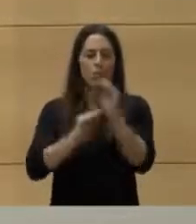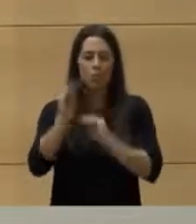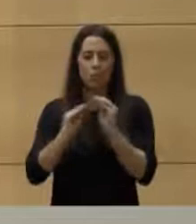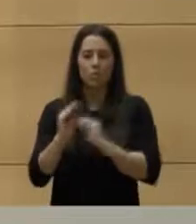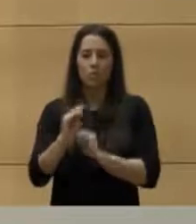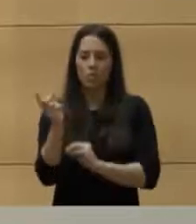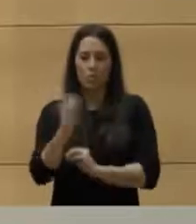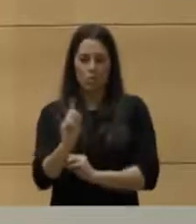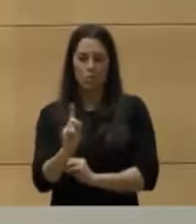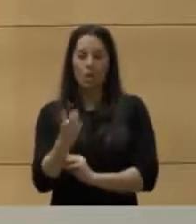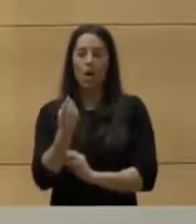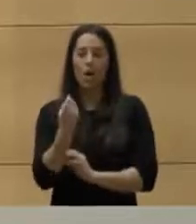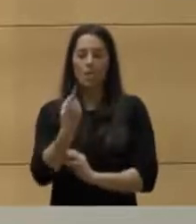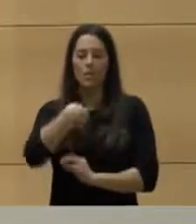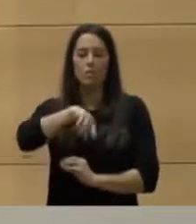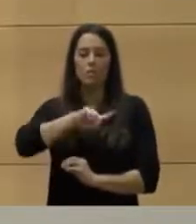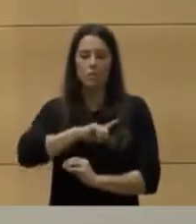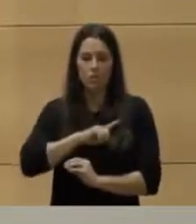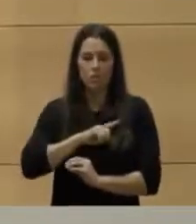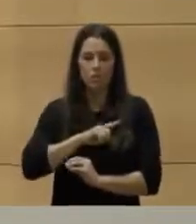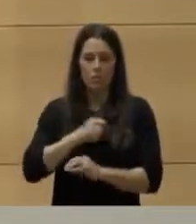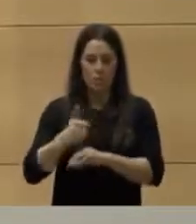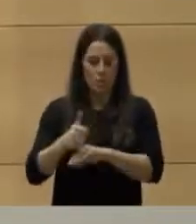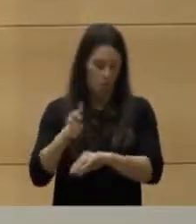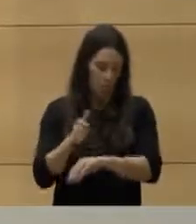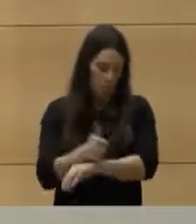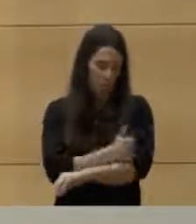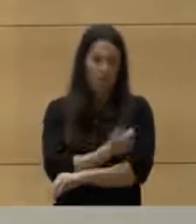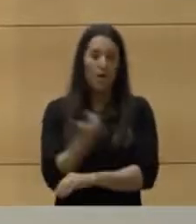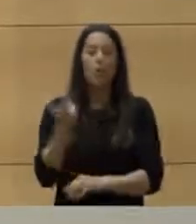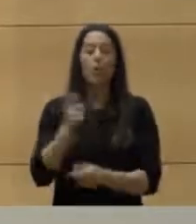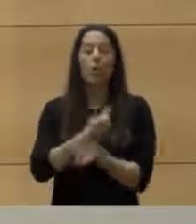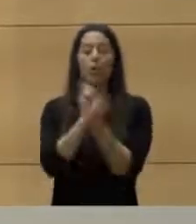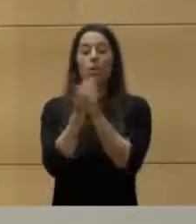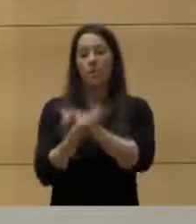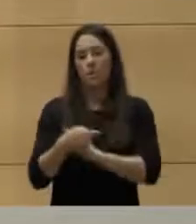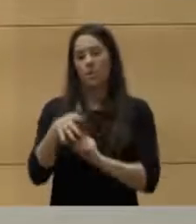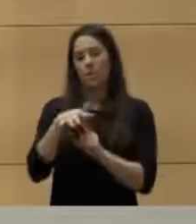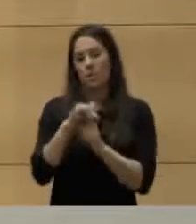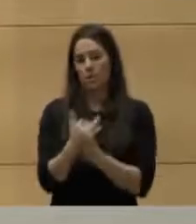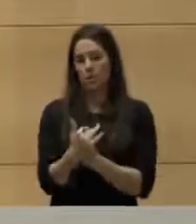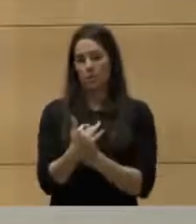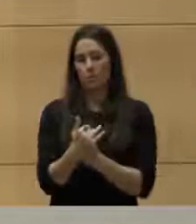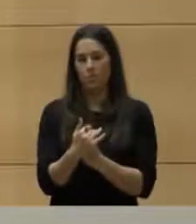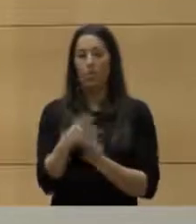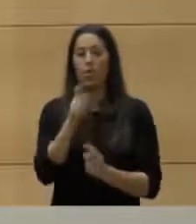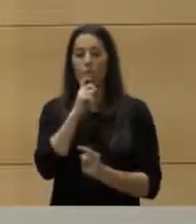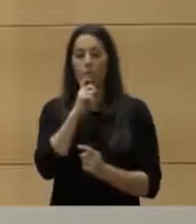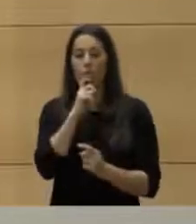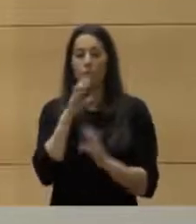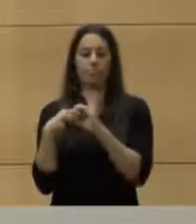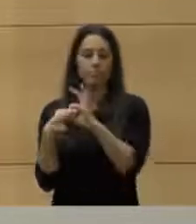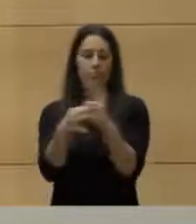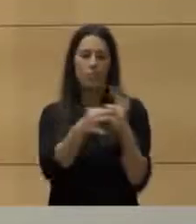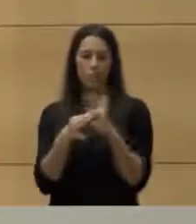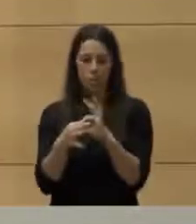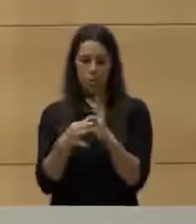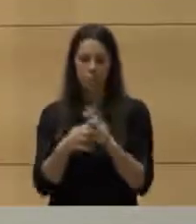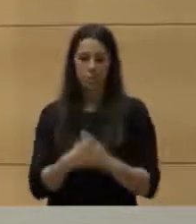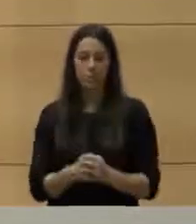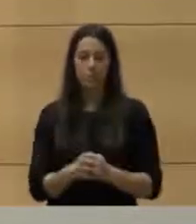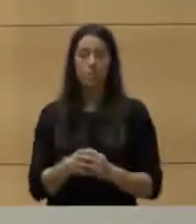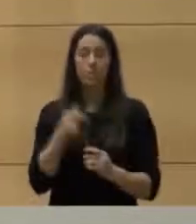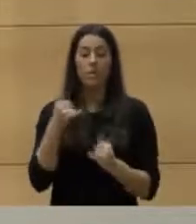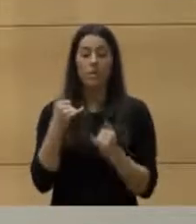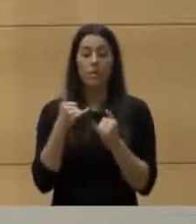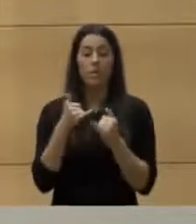totalmente el escenario porque este no sirve. Y lo tengo que cambiar yo unido a los demás. Y esto me lleva a que